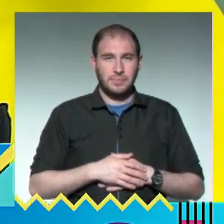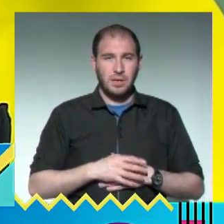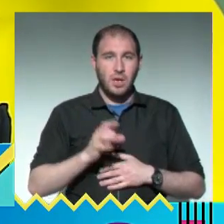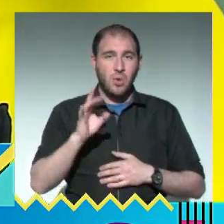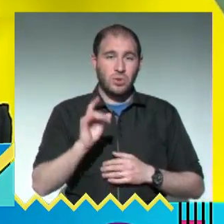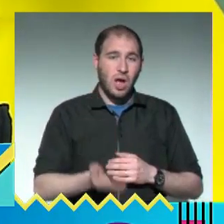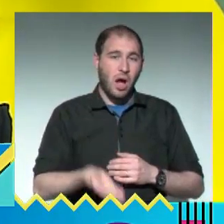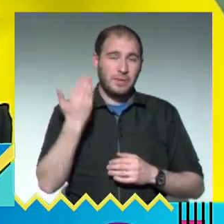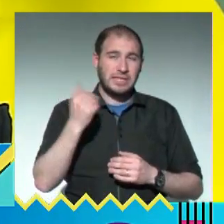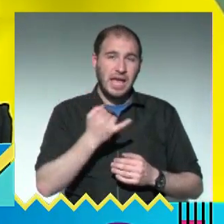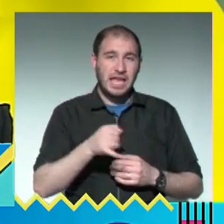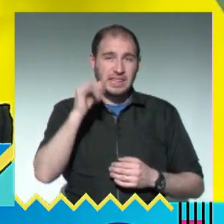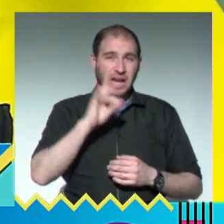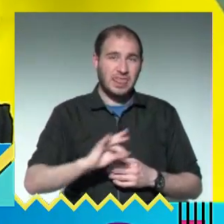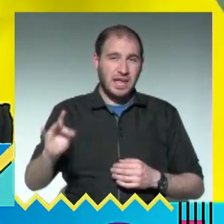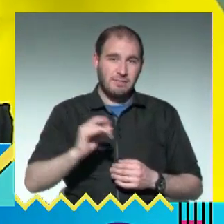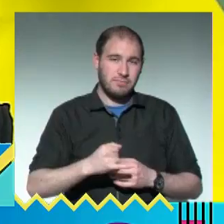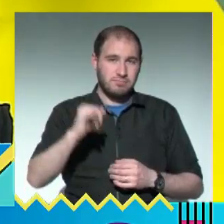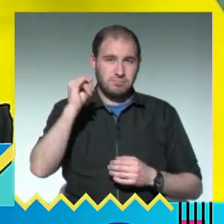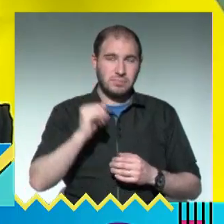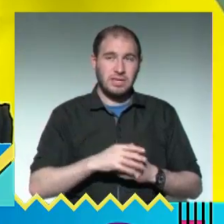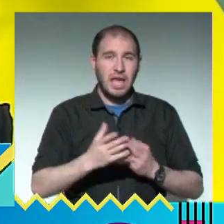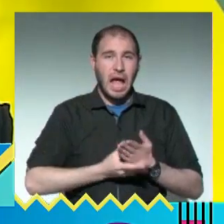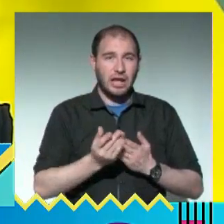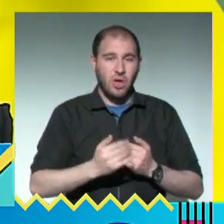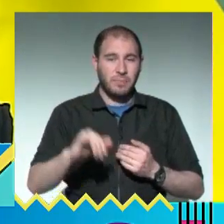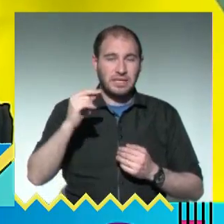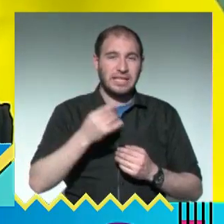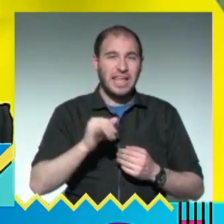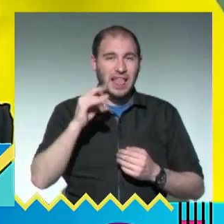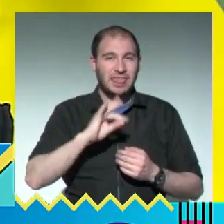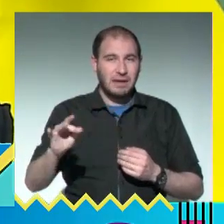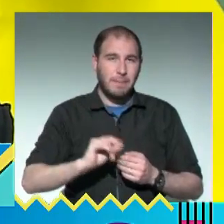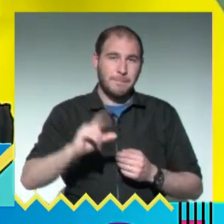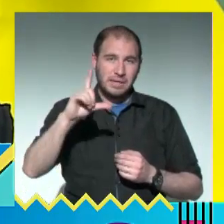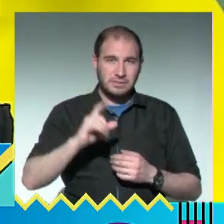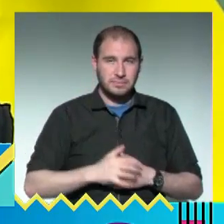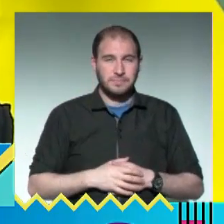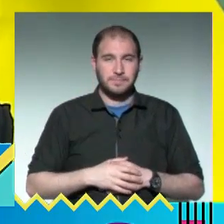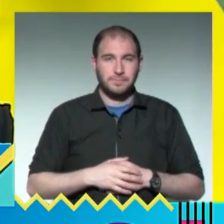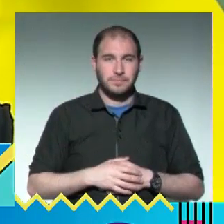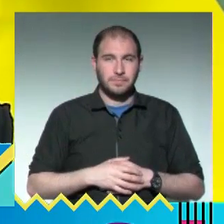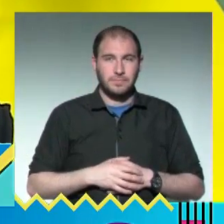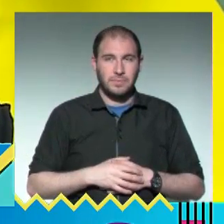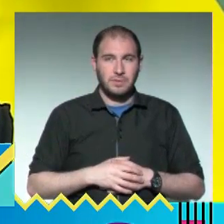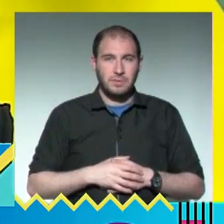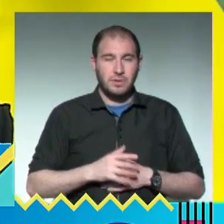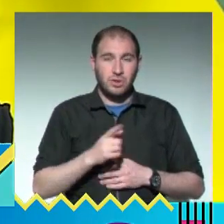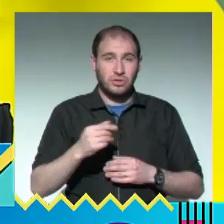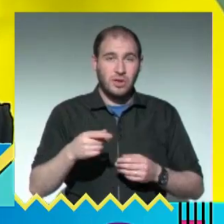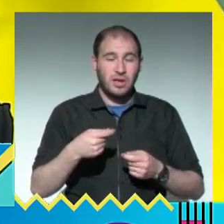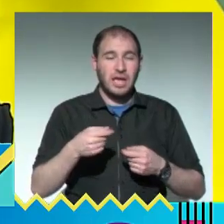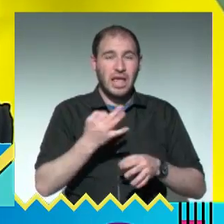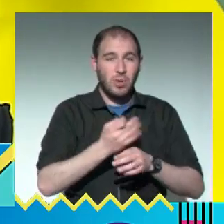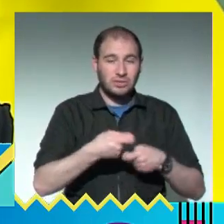único que aumenta son los intereses de deuda, el único ítem del gasto que aumenta son los intereses de deuda, por lo tanto estamos gastando menos